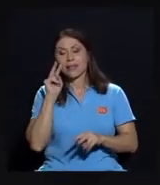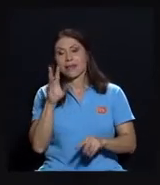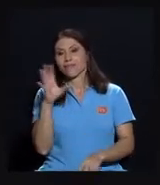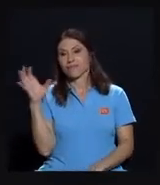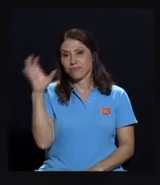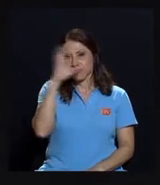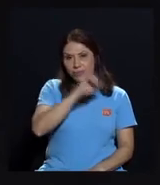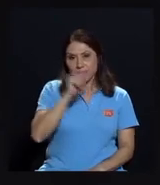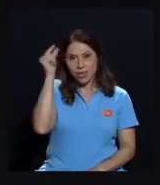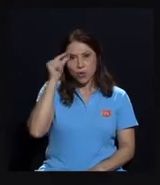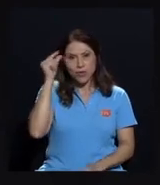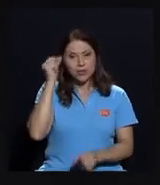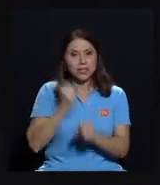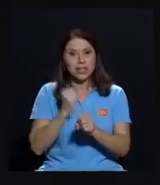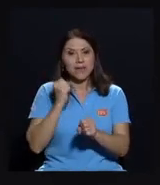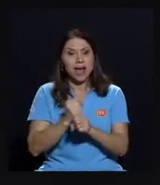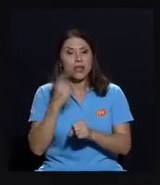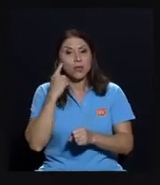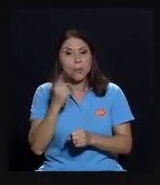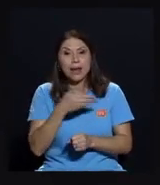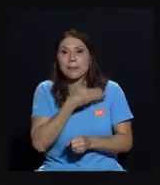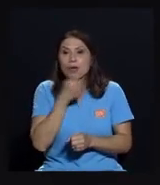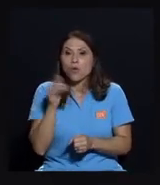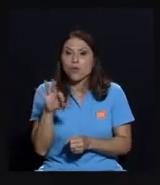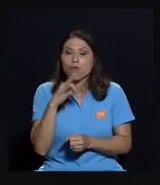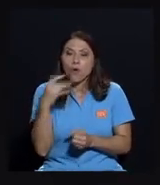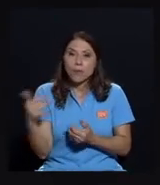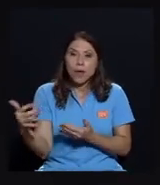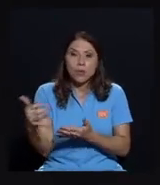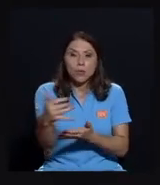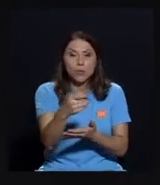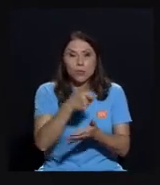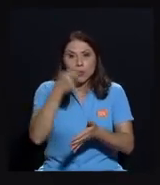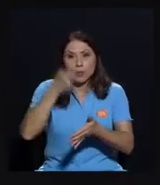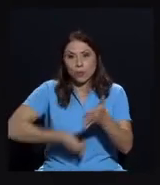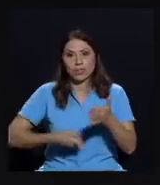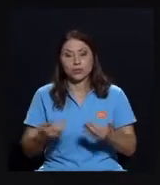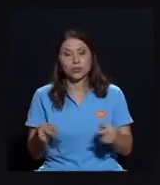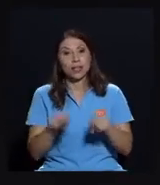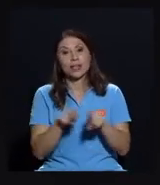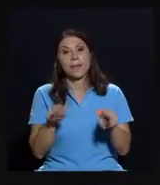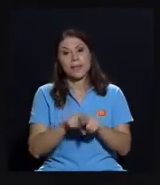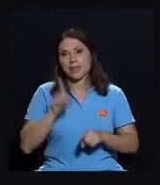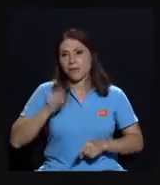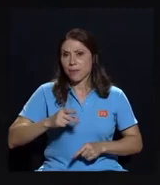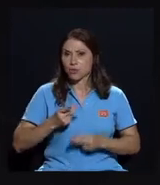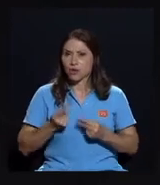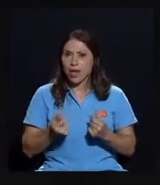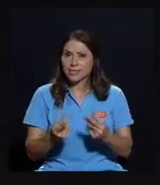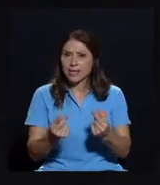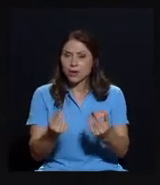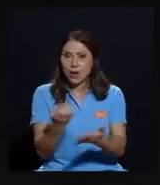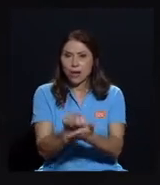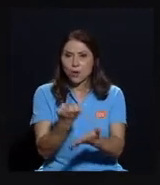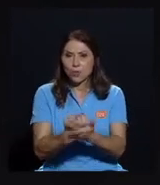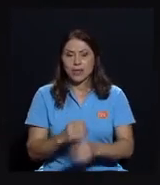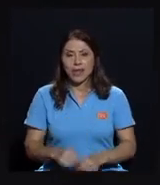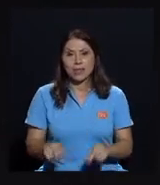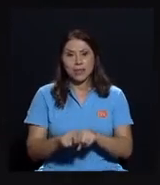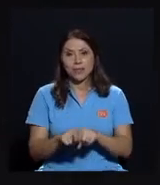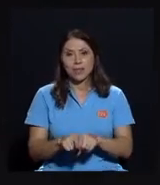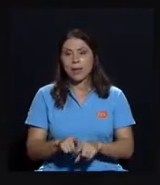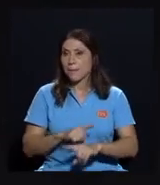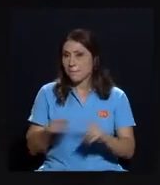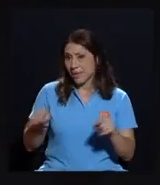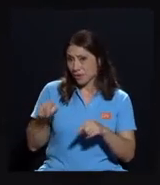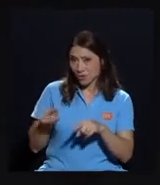que está trabajando para recaudar mejor en sus impuestos por otra parte tenemos que acelerar la economía como una forma también eso no